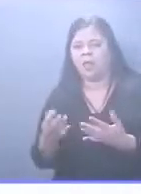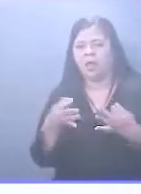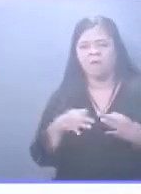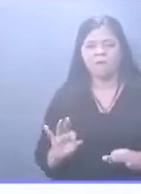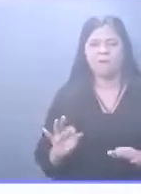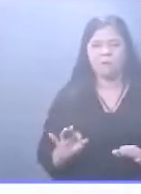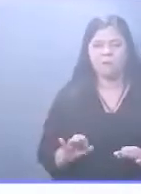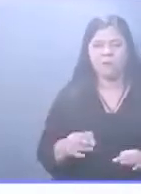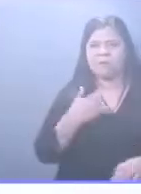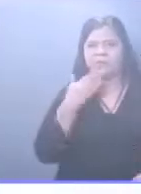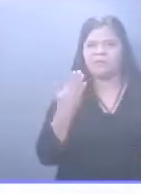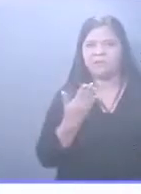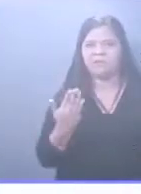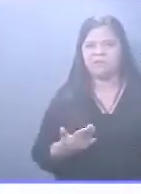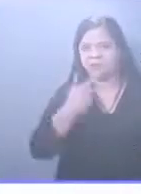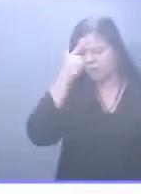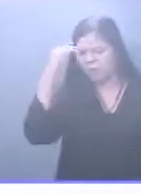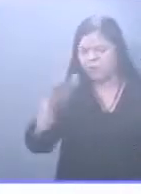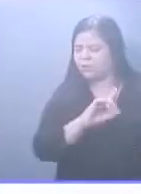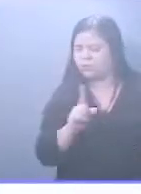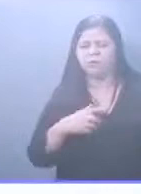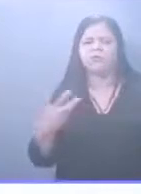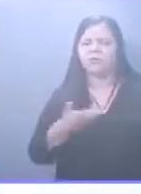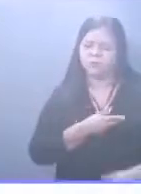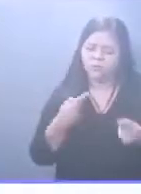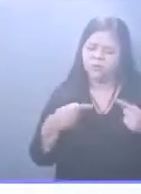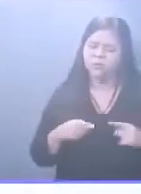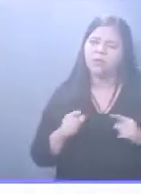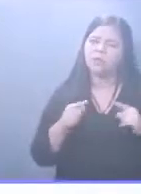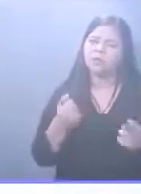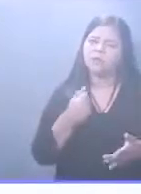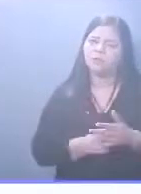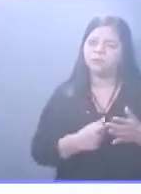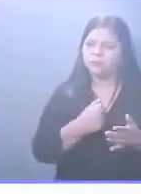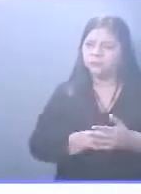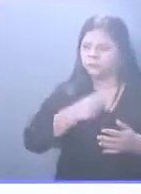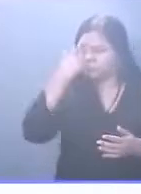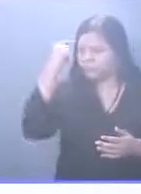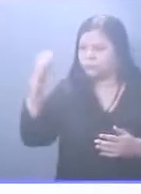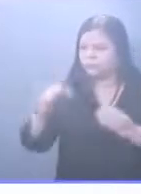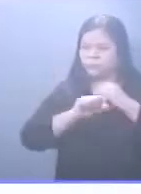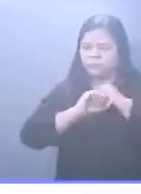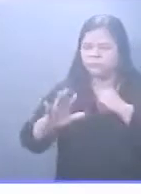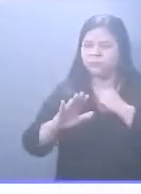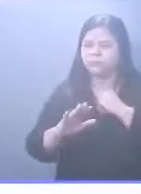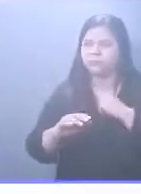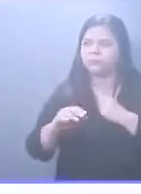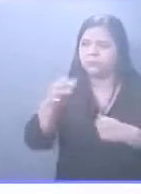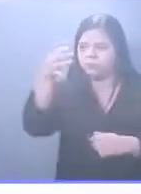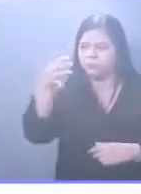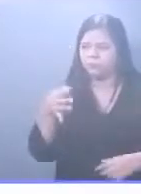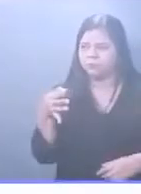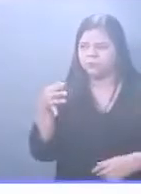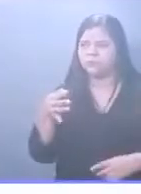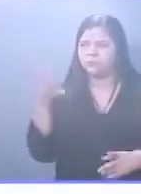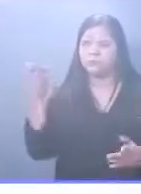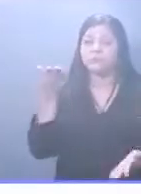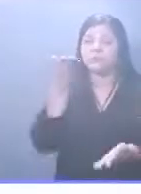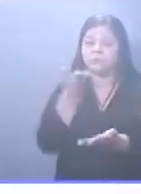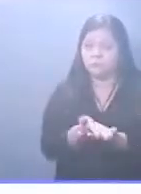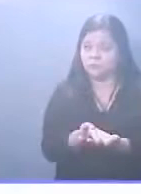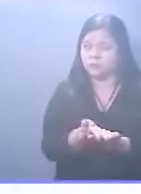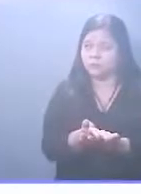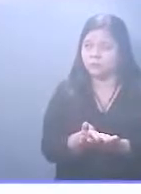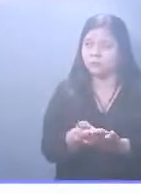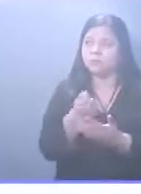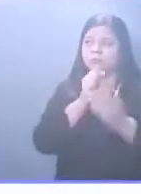política. Nosotros vamos a seguir haciendo política y campaña de altura, con propuestas,